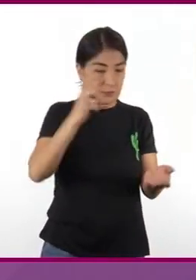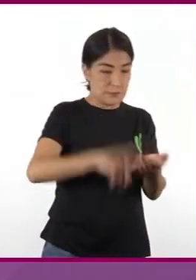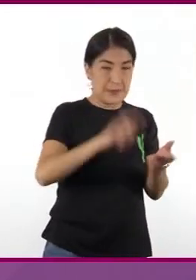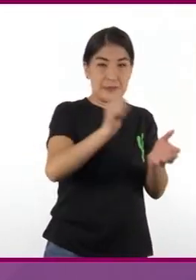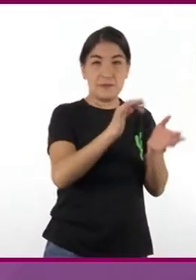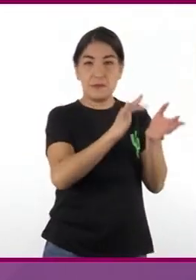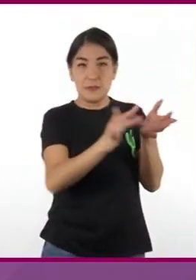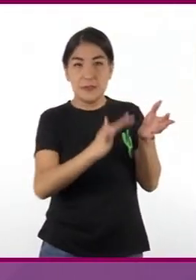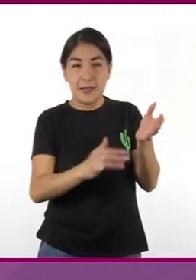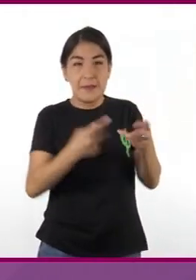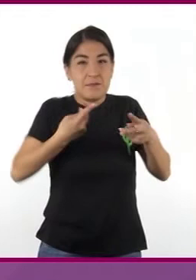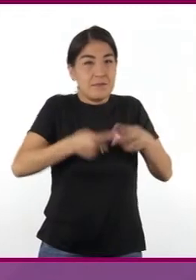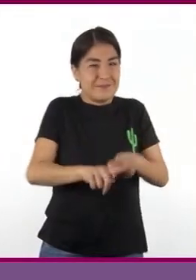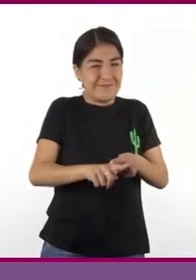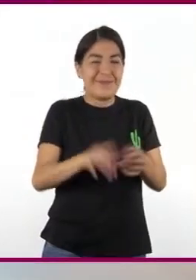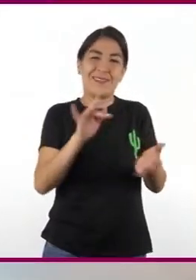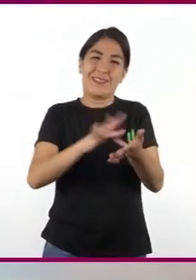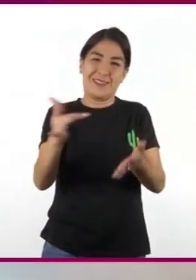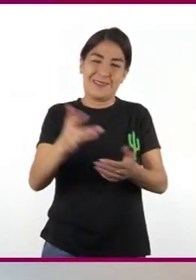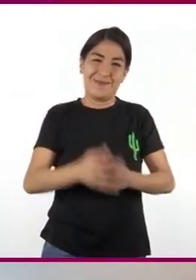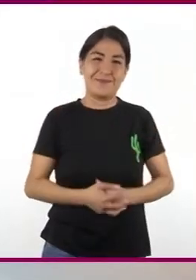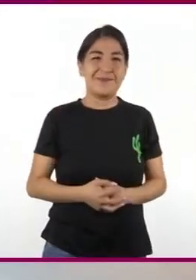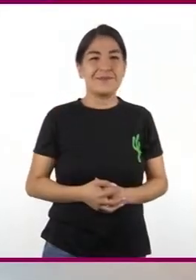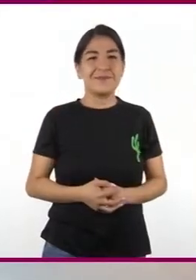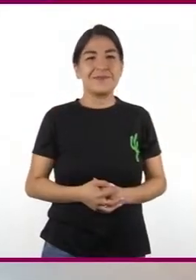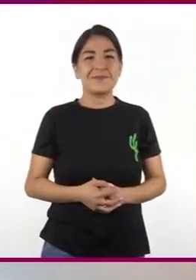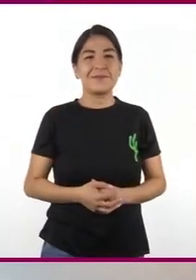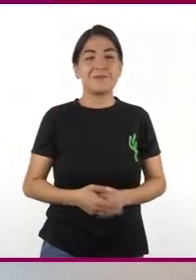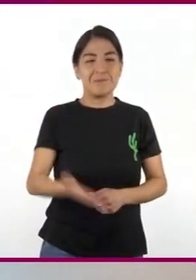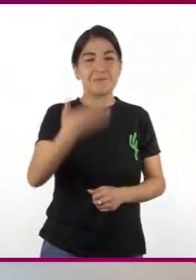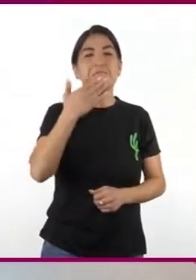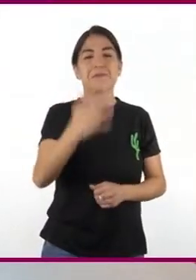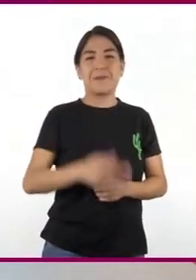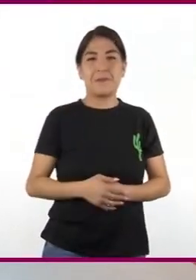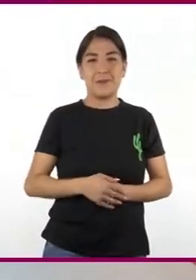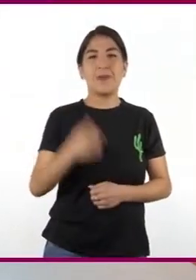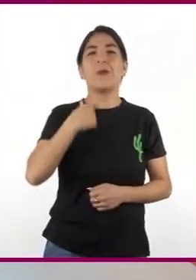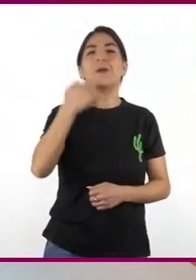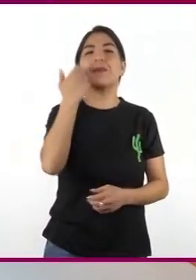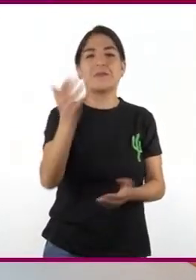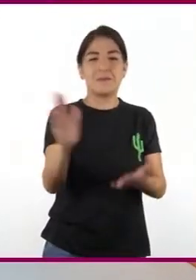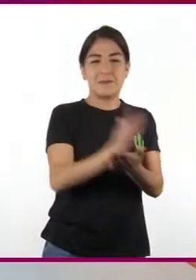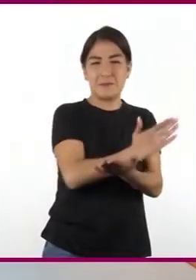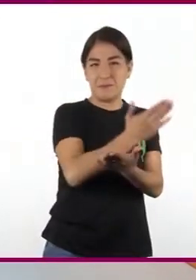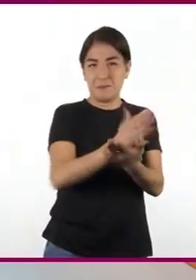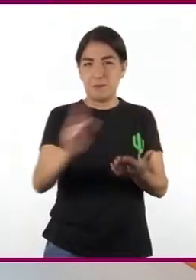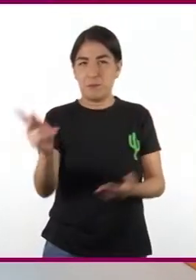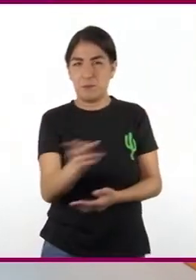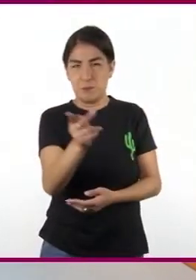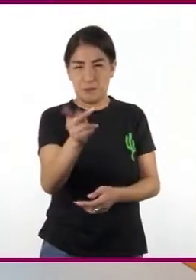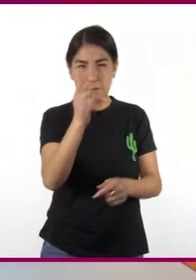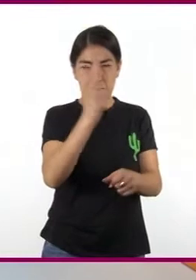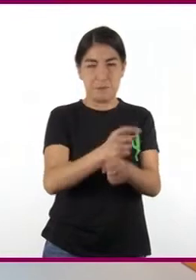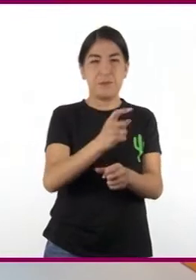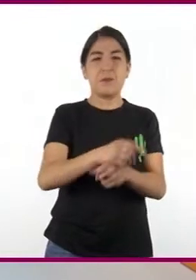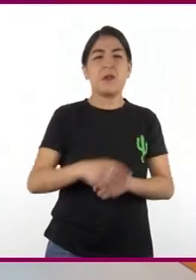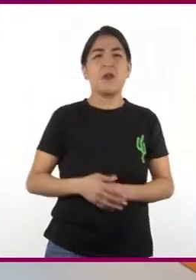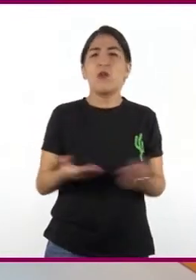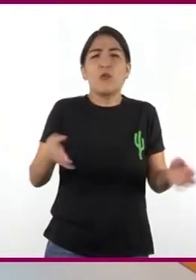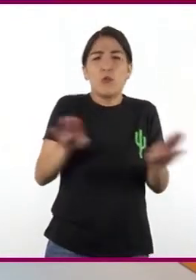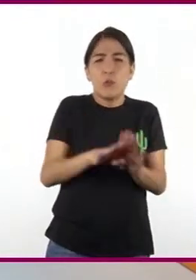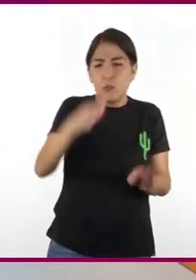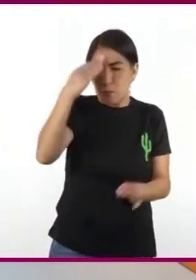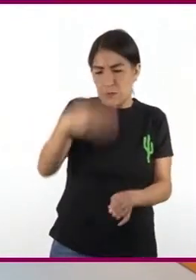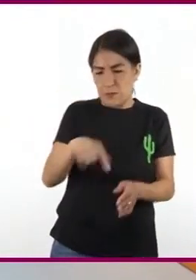introductorios. Gracias. Muy bien, quiero separar las preguntas. ¿Cómo saber qué tipo de texto